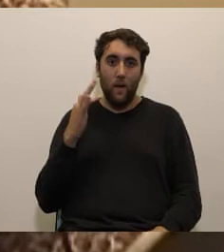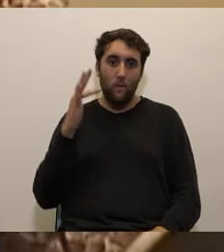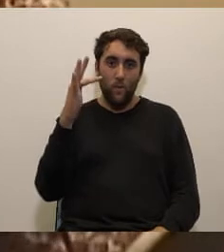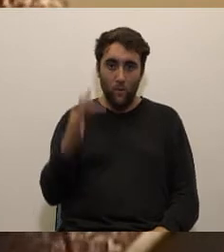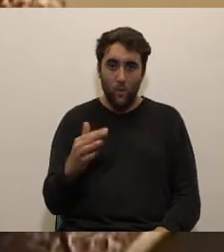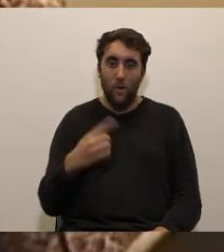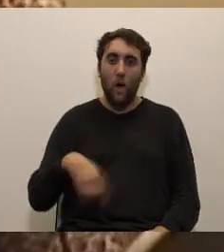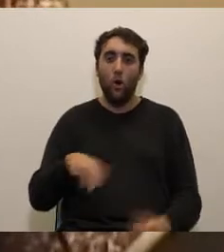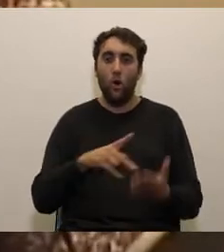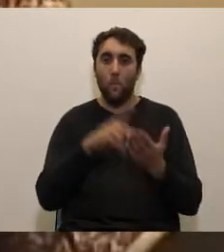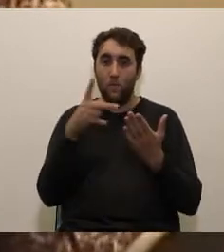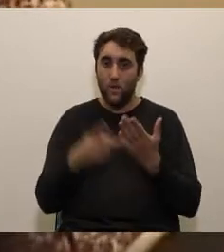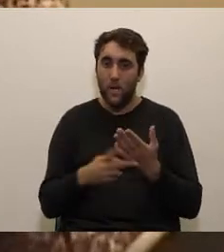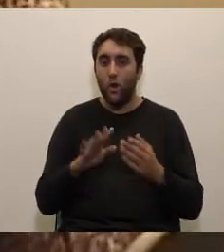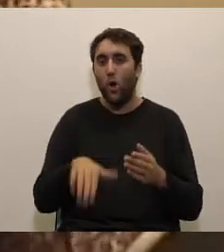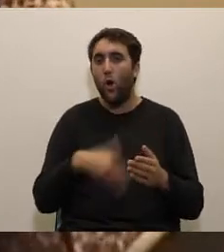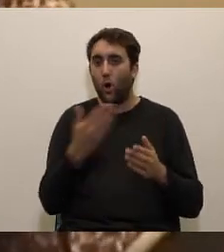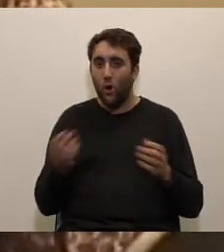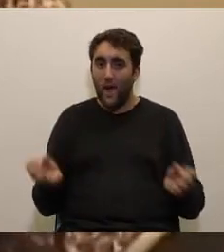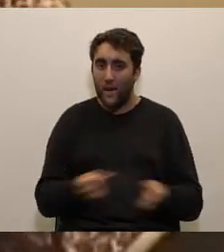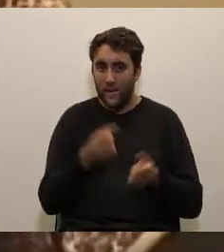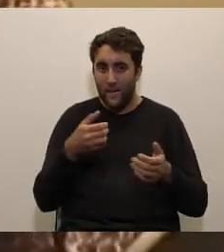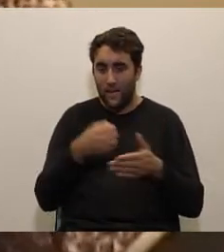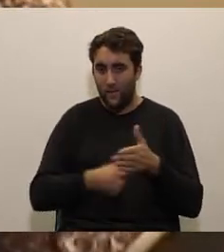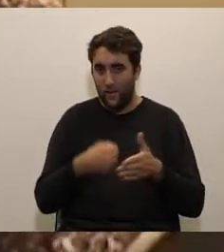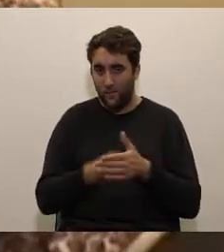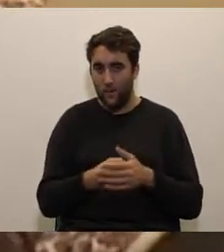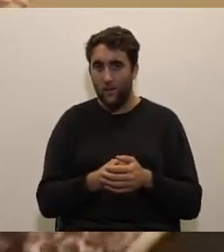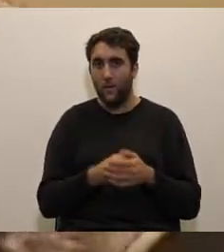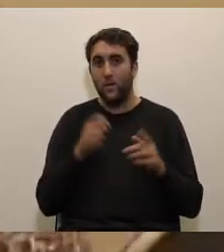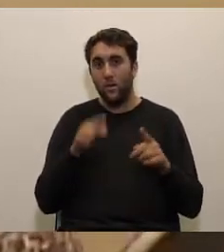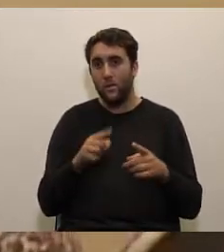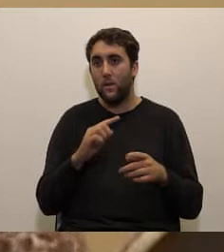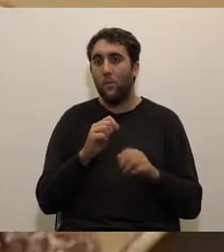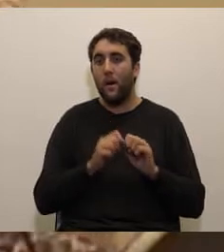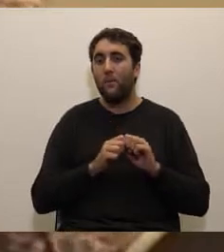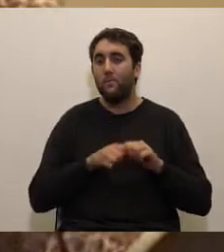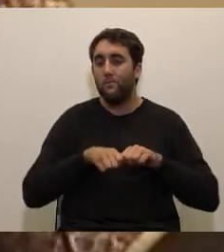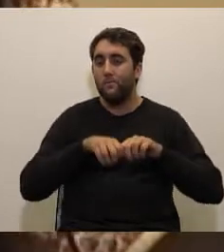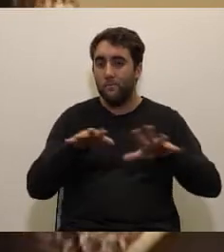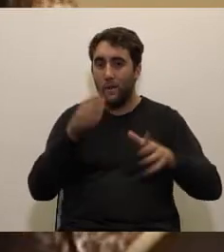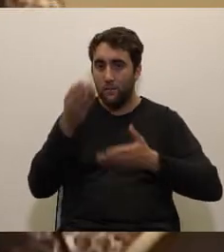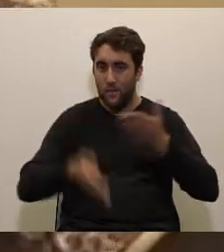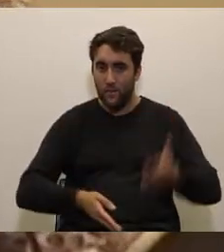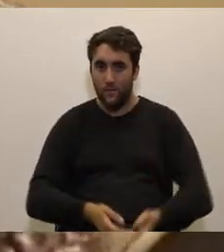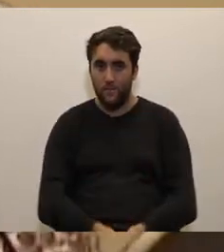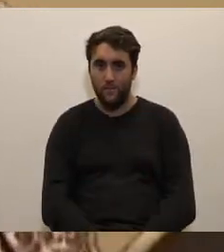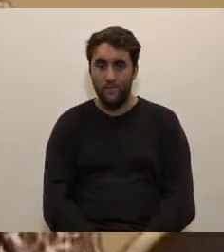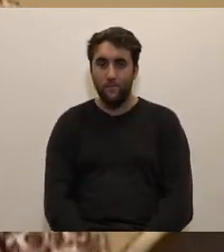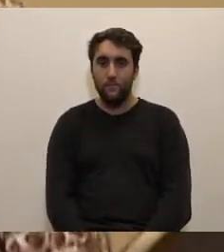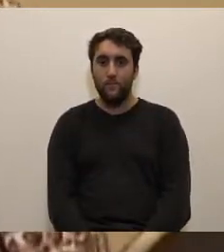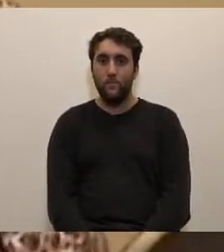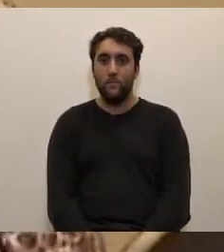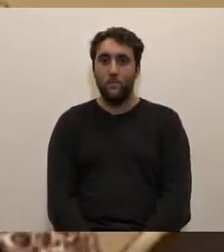con otros proyectos, con otros activismos, y eso nos hace llegar más lejos también, ¿no?